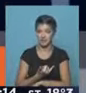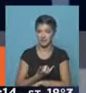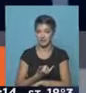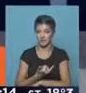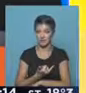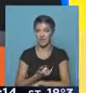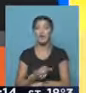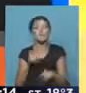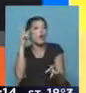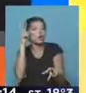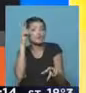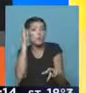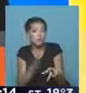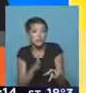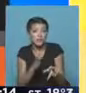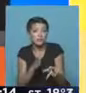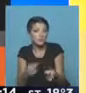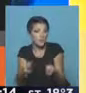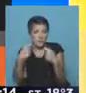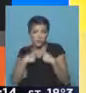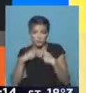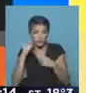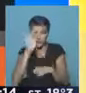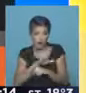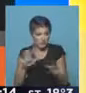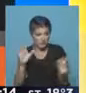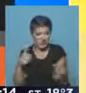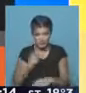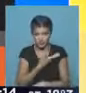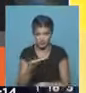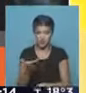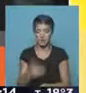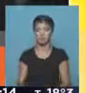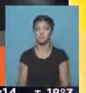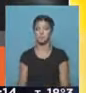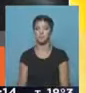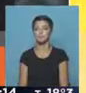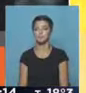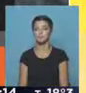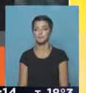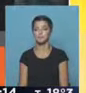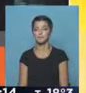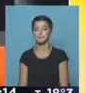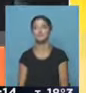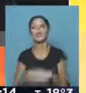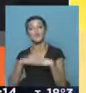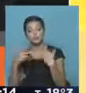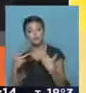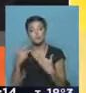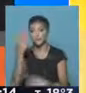como el 8% de aprobación entre la población francesa. Entonces, Hamon, que